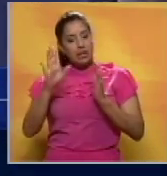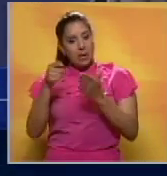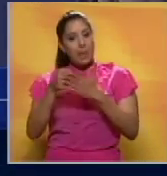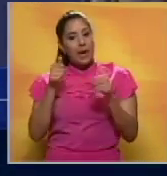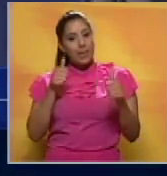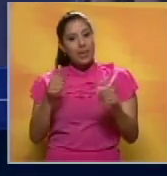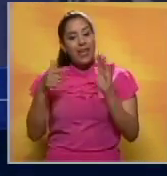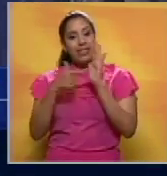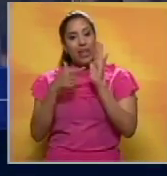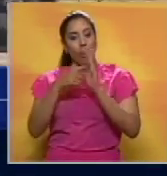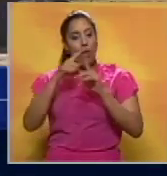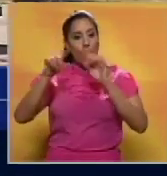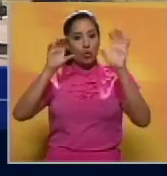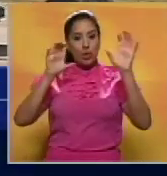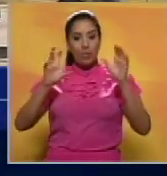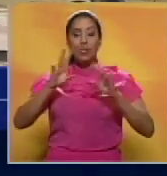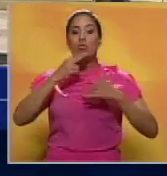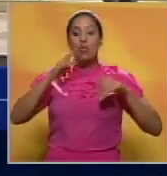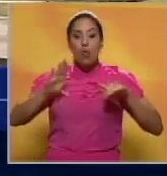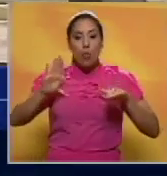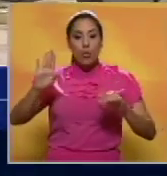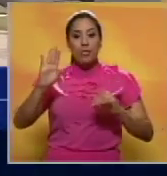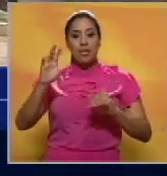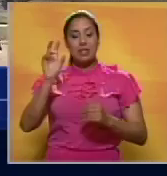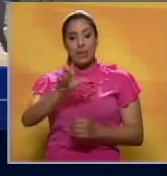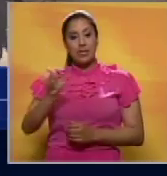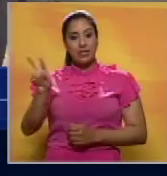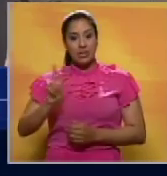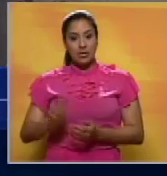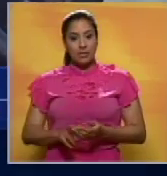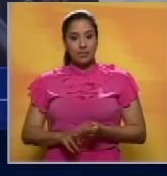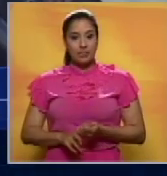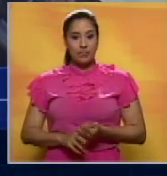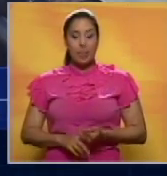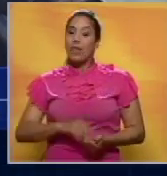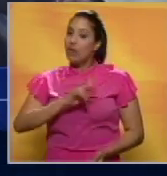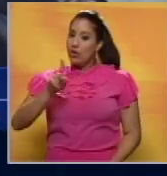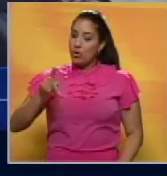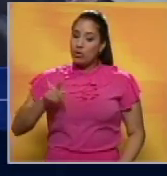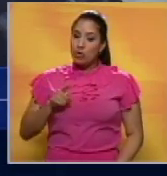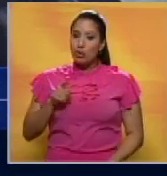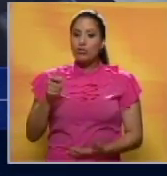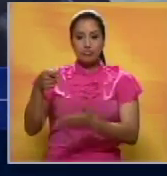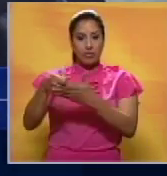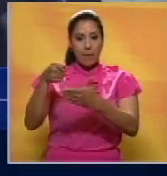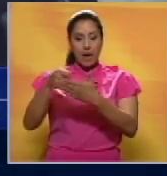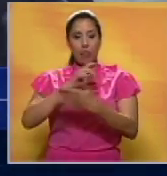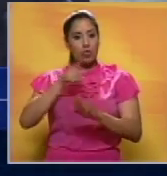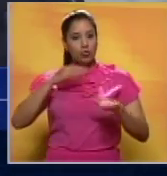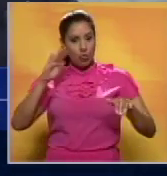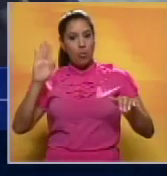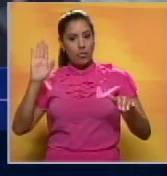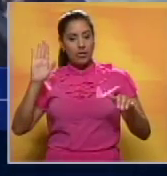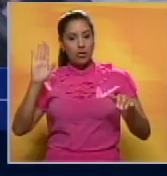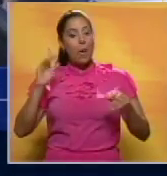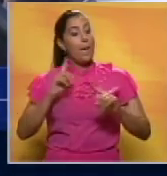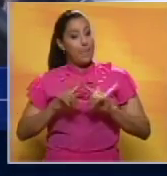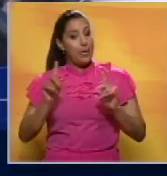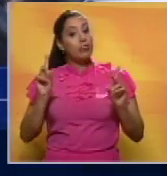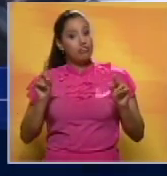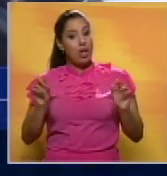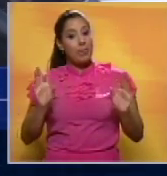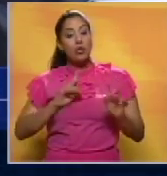pago de la deuda externa y sus compromisos con los venezolanos. Nosotros cancelamos nuestro compromiso, pero